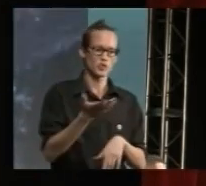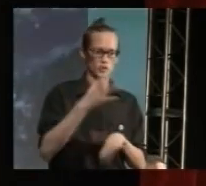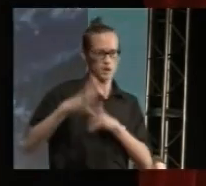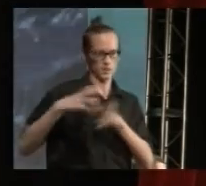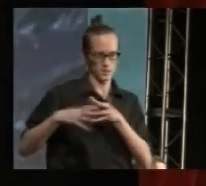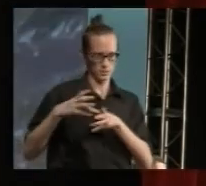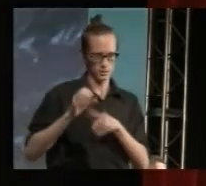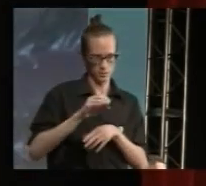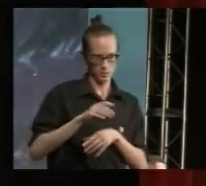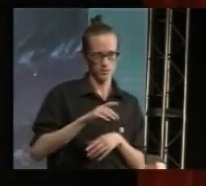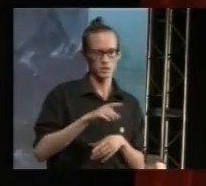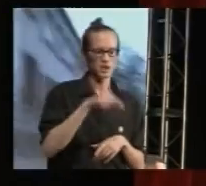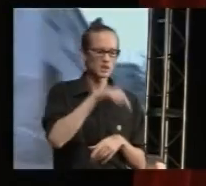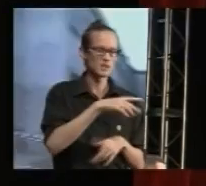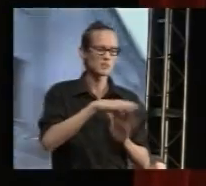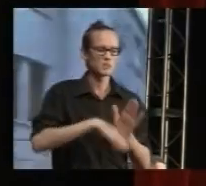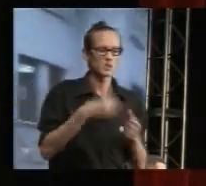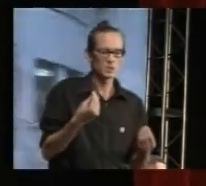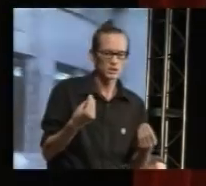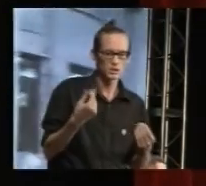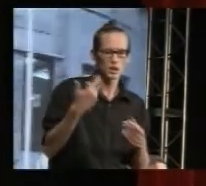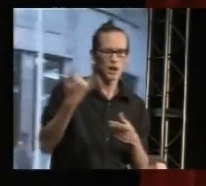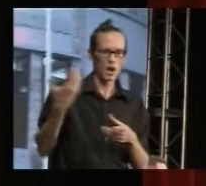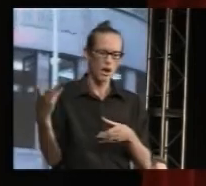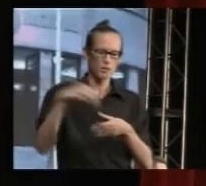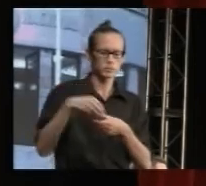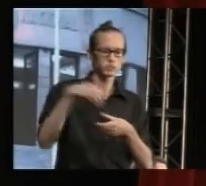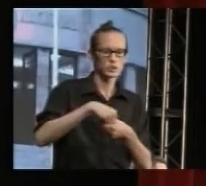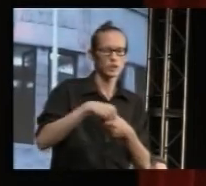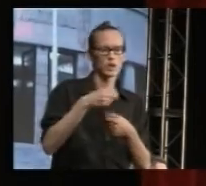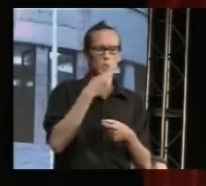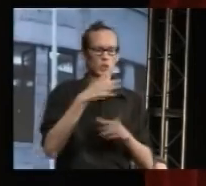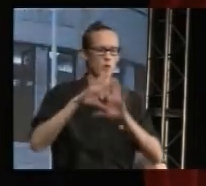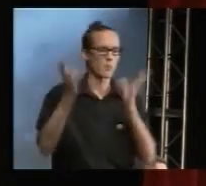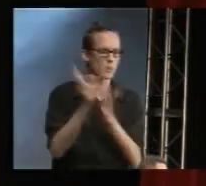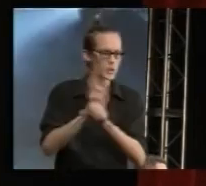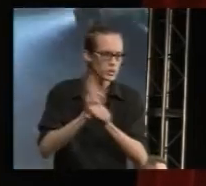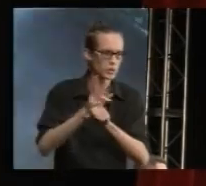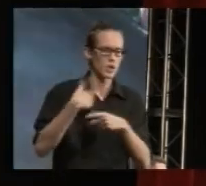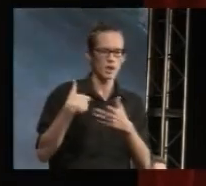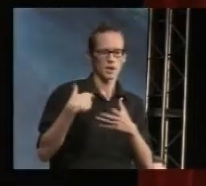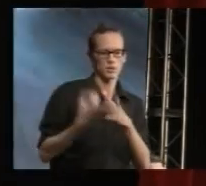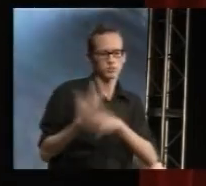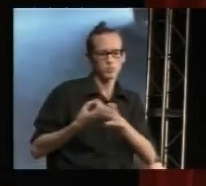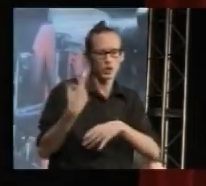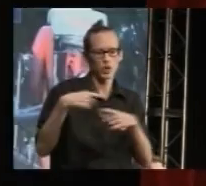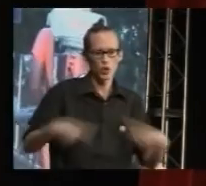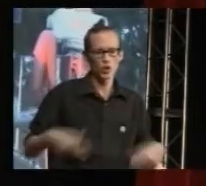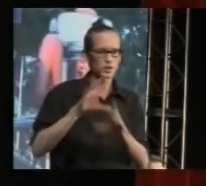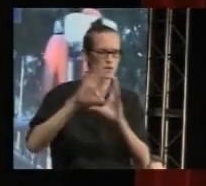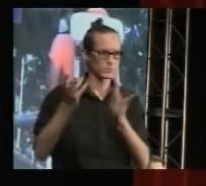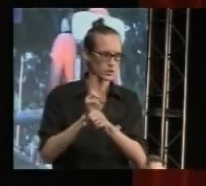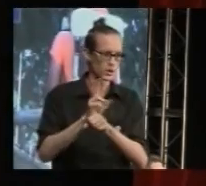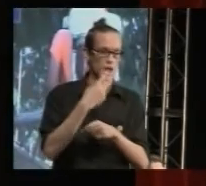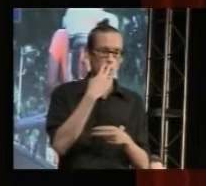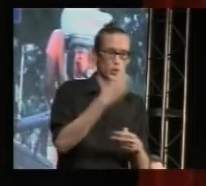Paraná se han incorporado a su gestión valores como el cuidado del medio ambiente, el desarrollo sustentable, el uso eficiente de la energía